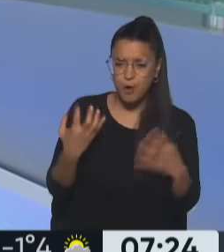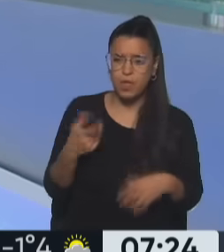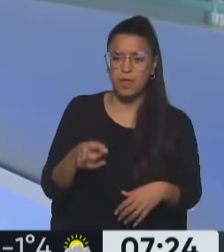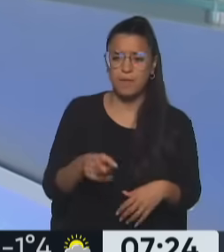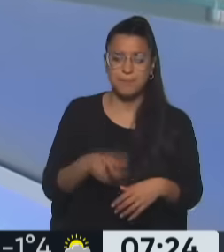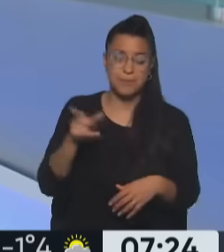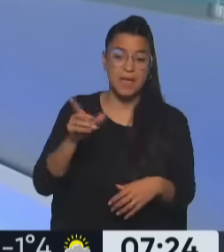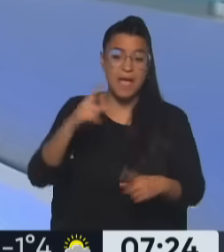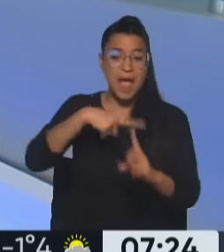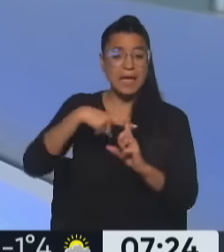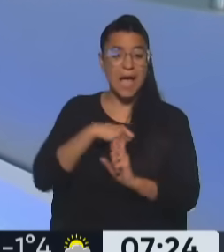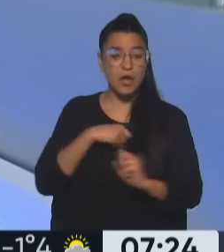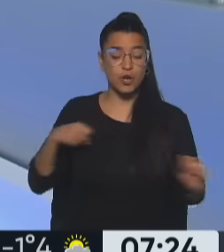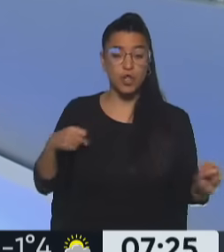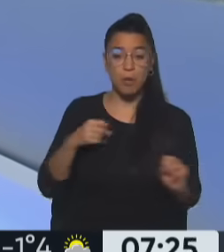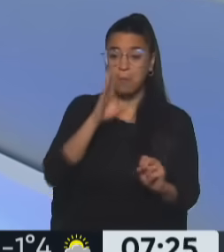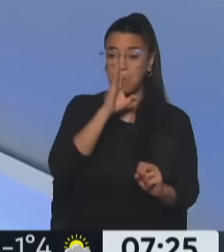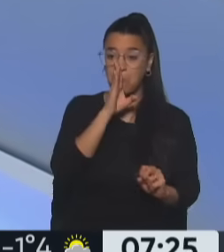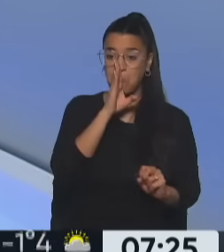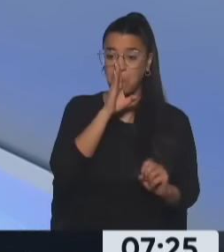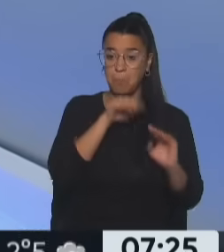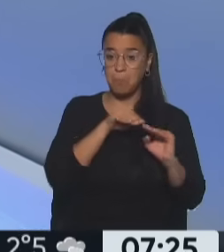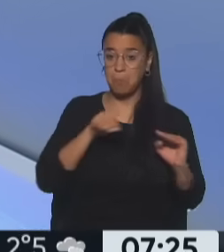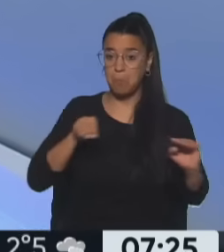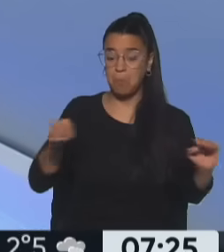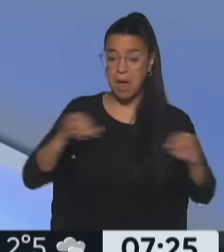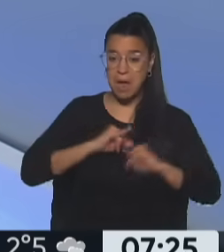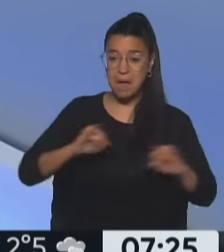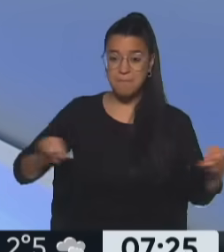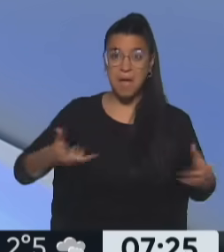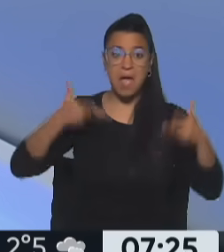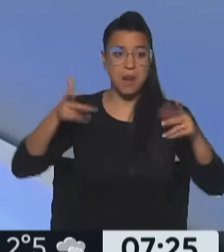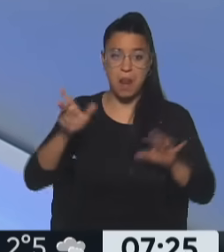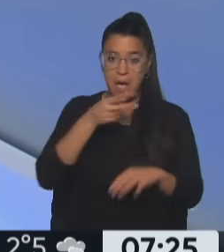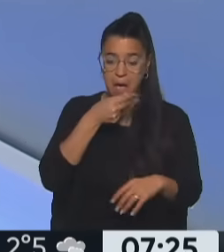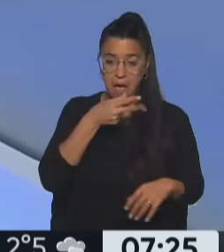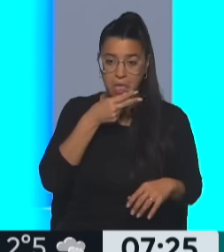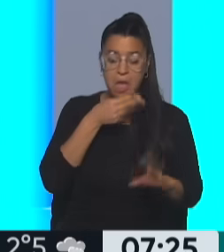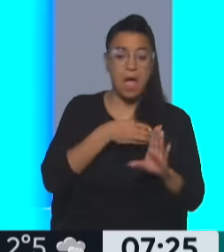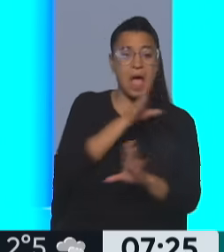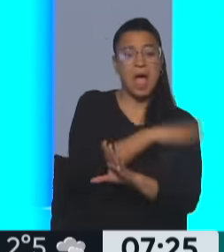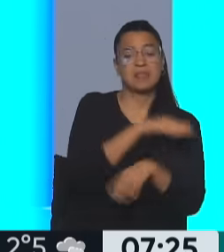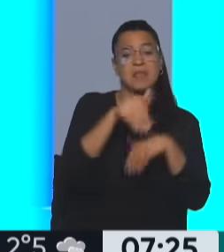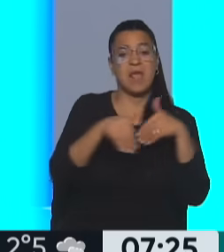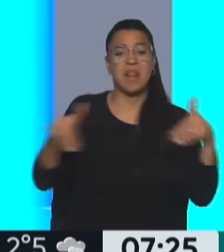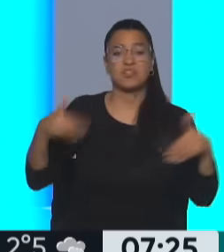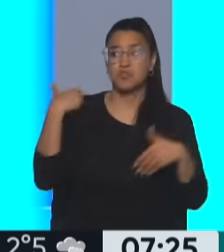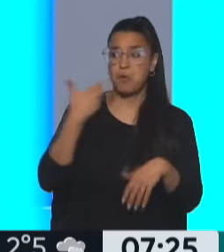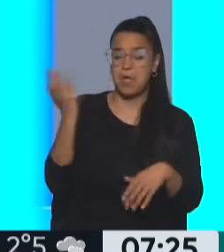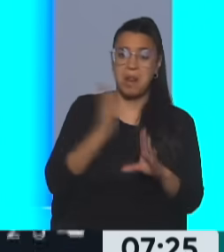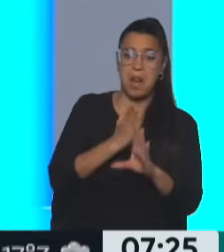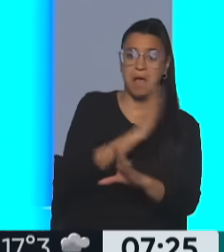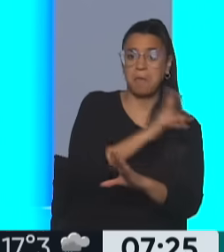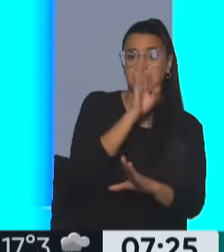que Elisa Carrió se mantuvo absolutamente ausente durante la campaña previa a las elecciones generales y es más, en